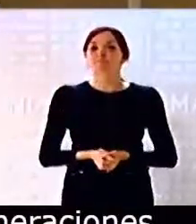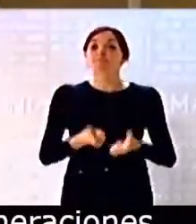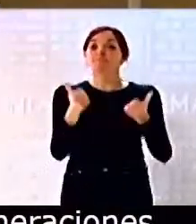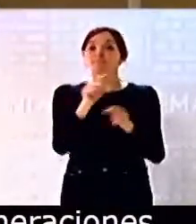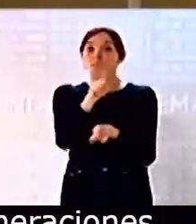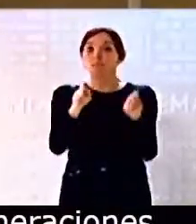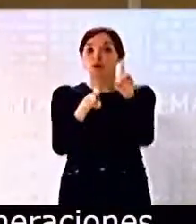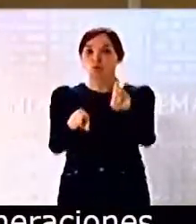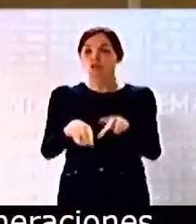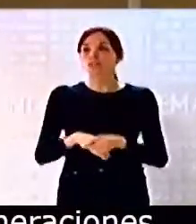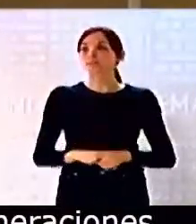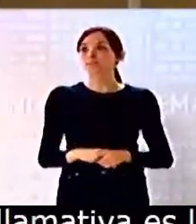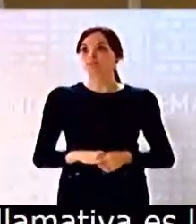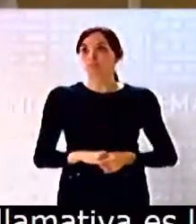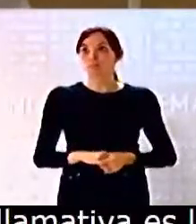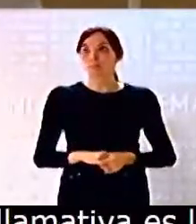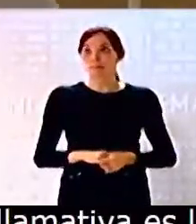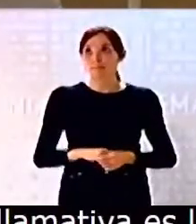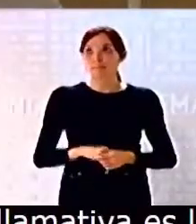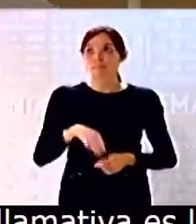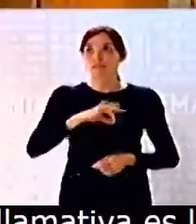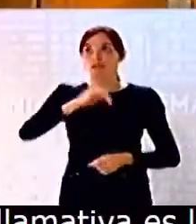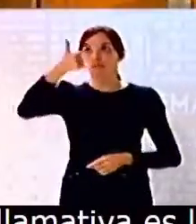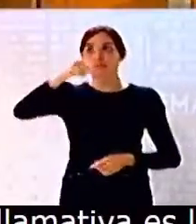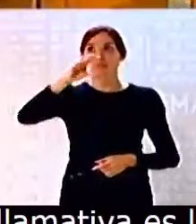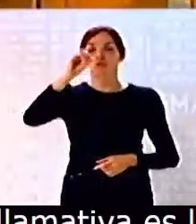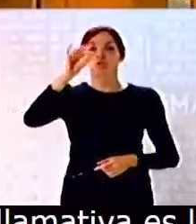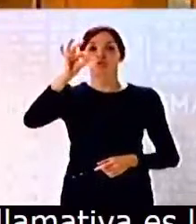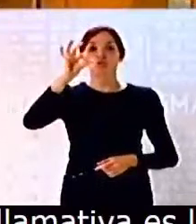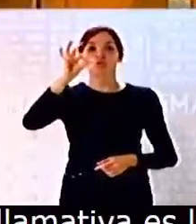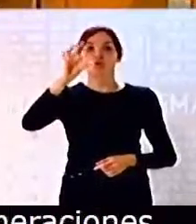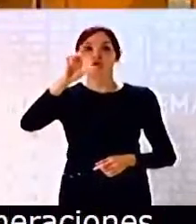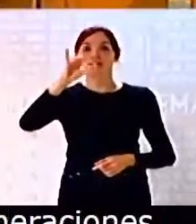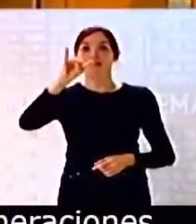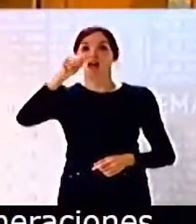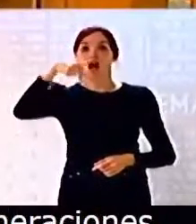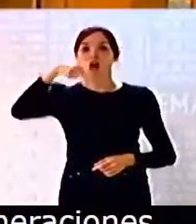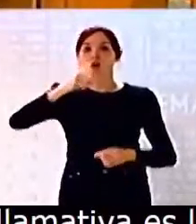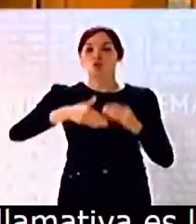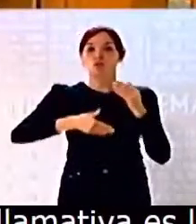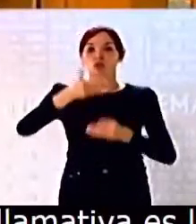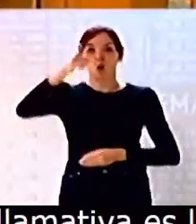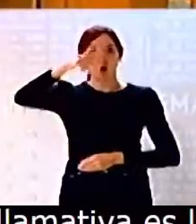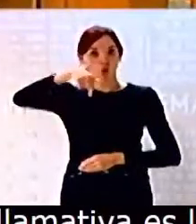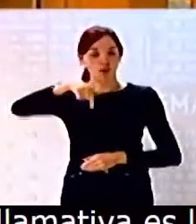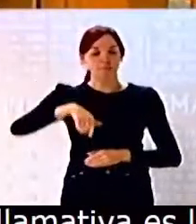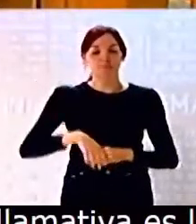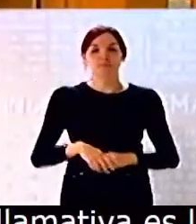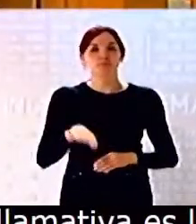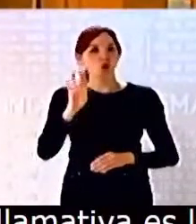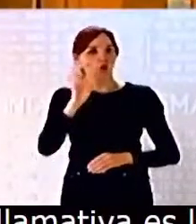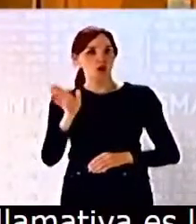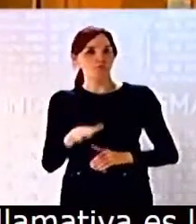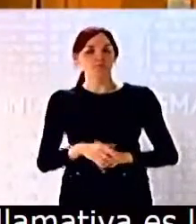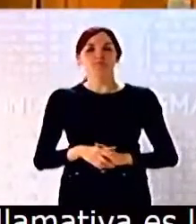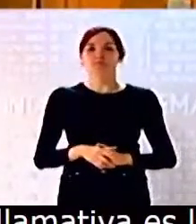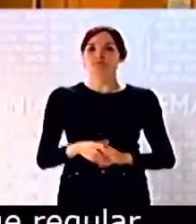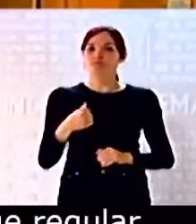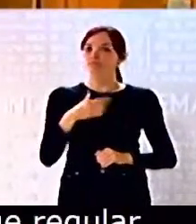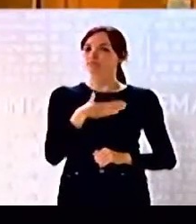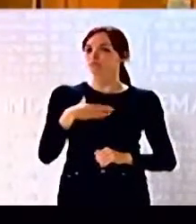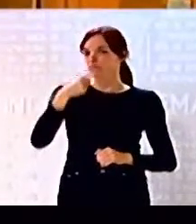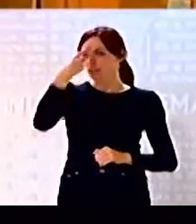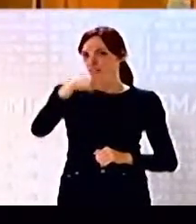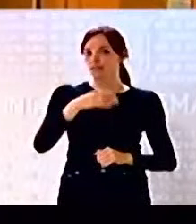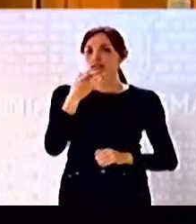¿Hay alguna cuestión? Juan Soriano, del diario Hoy. Muy buenas. Yo quería saber si de cara a